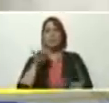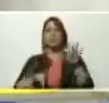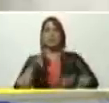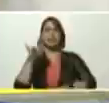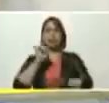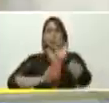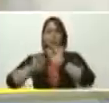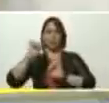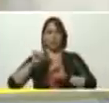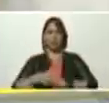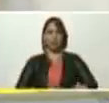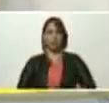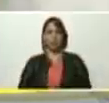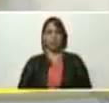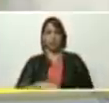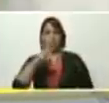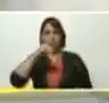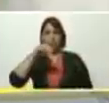Mark Esper.